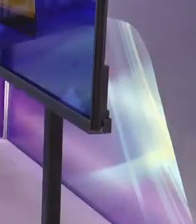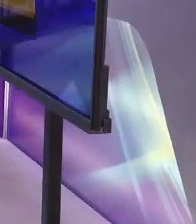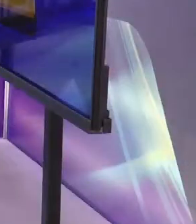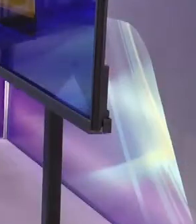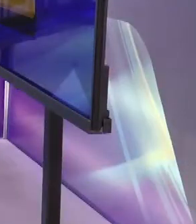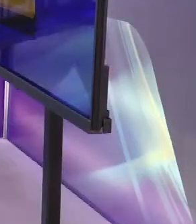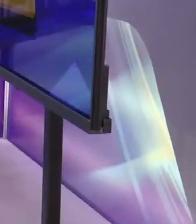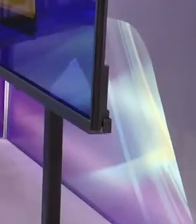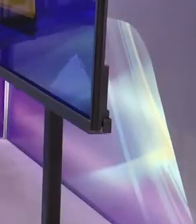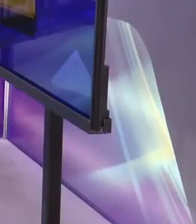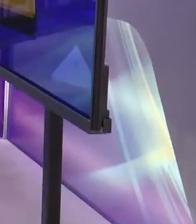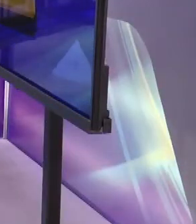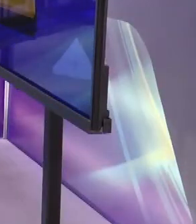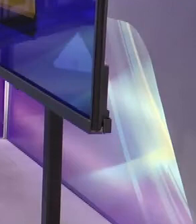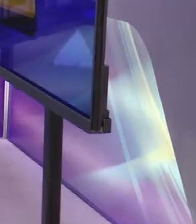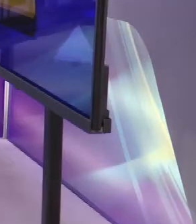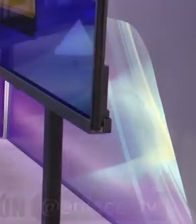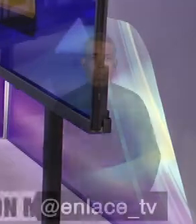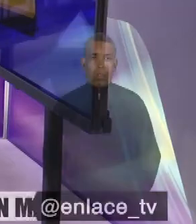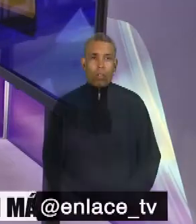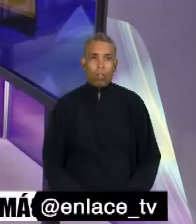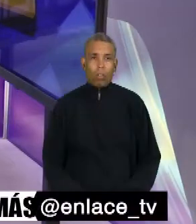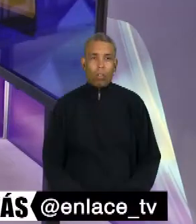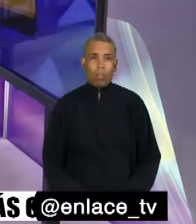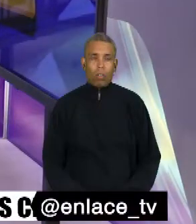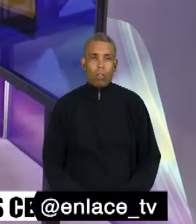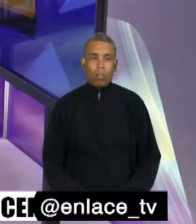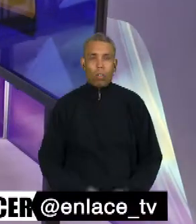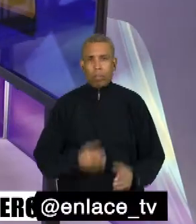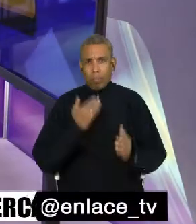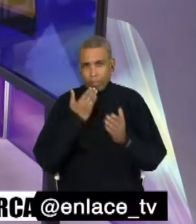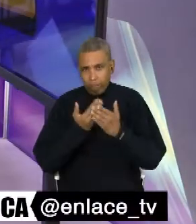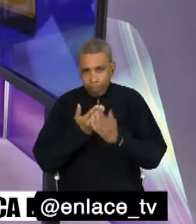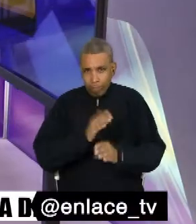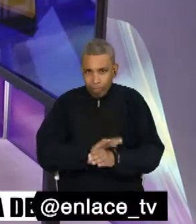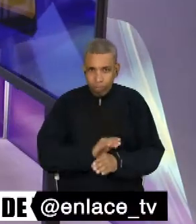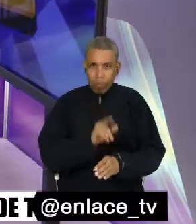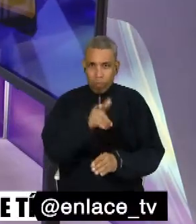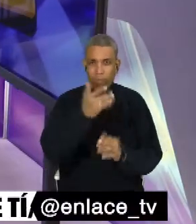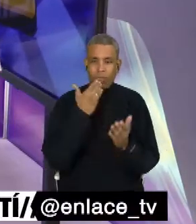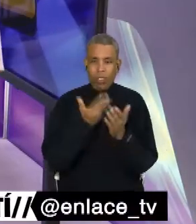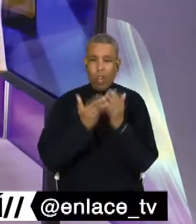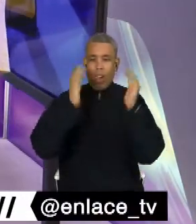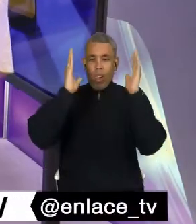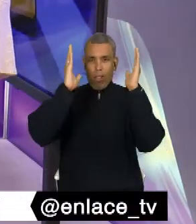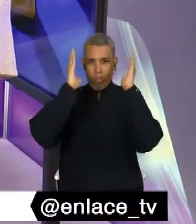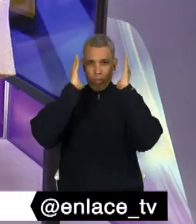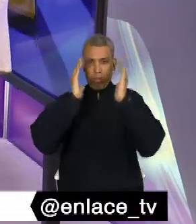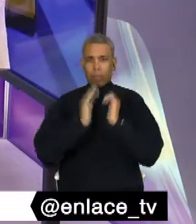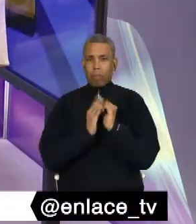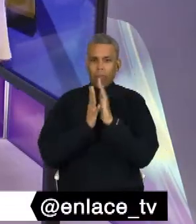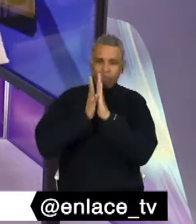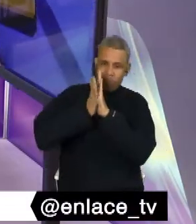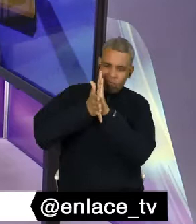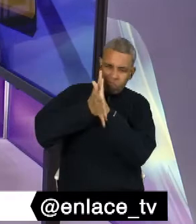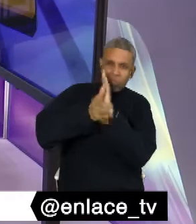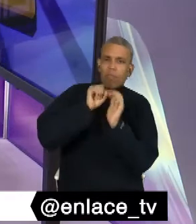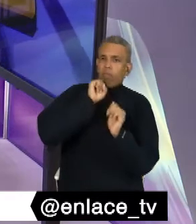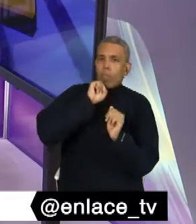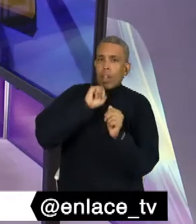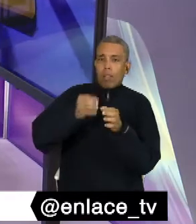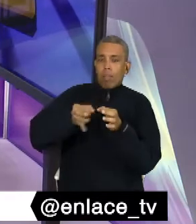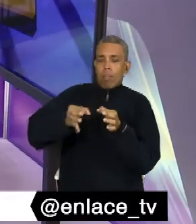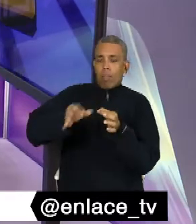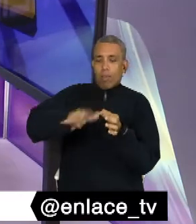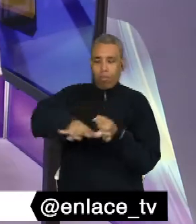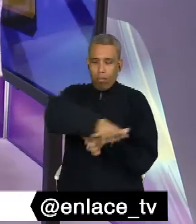Buenas tardes, bienvenidos a una emisión más del noticiero que usted quiere ver. Gracias por estar de nuevo con nosotros para estar bien informados de lo que pasa en la